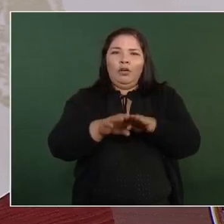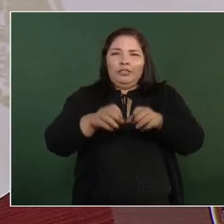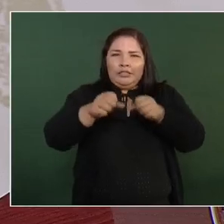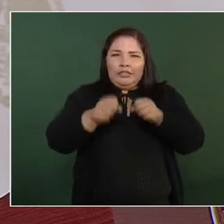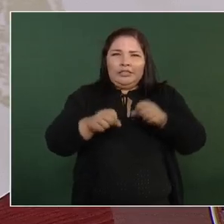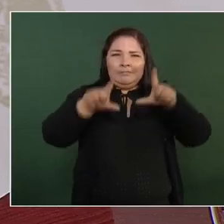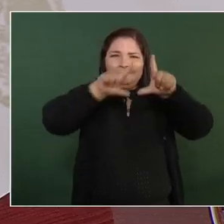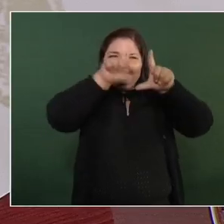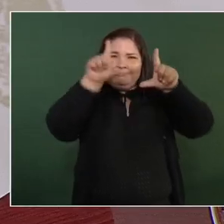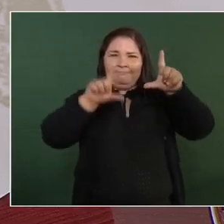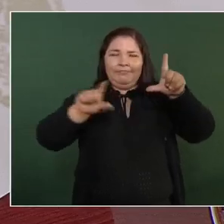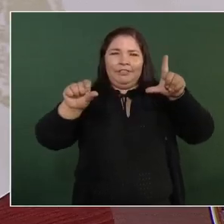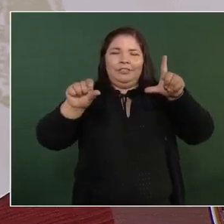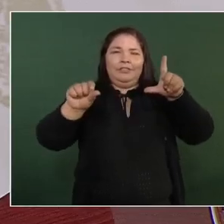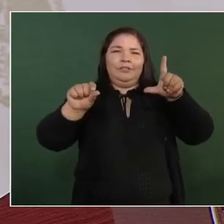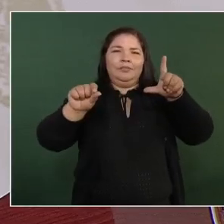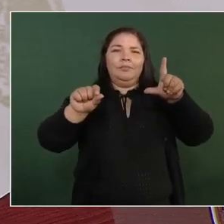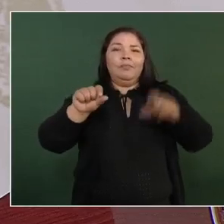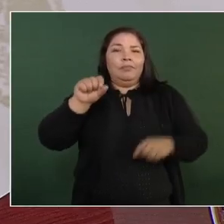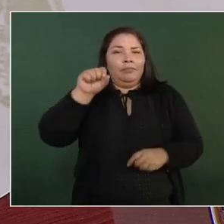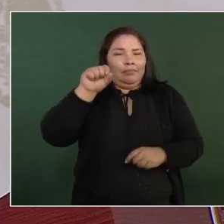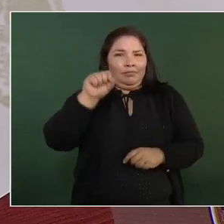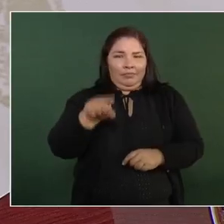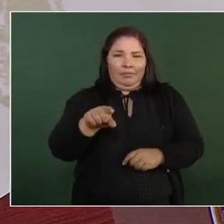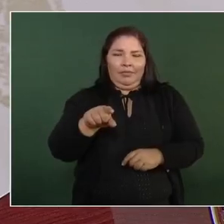y corresponde también